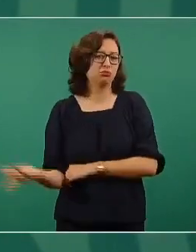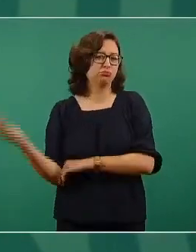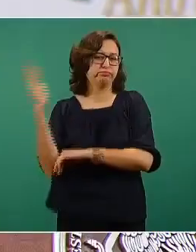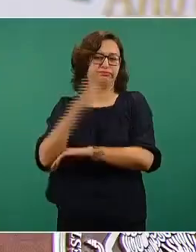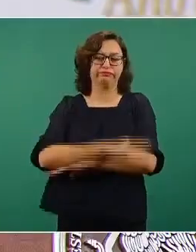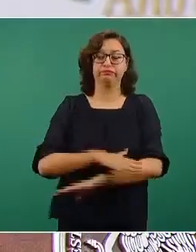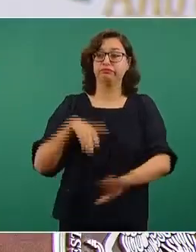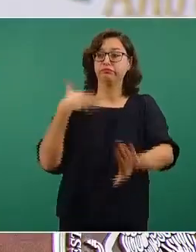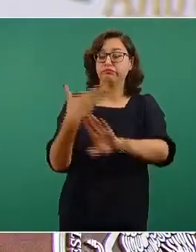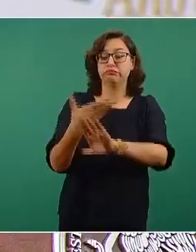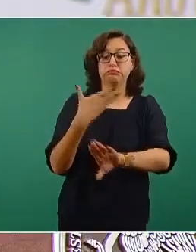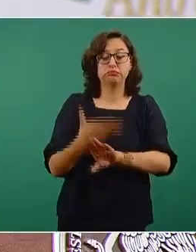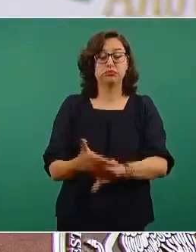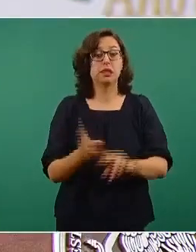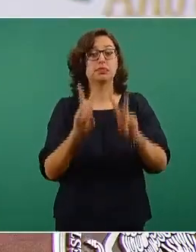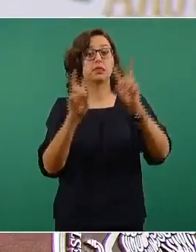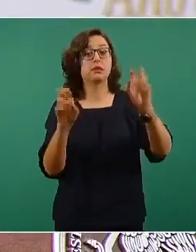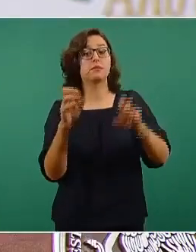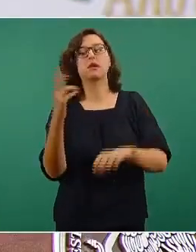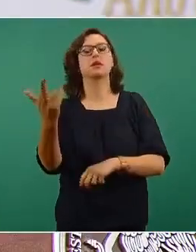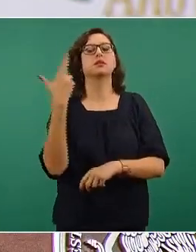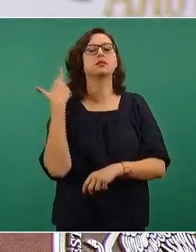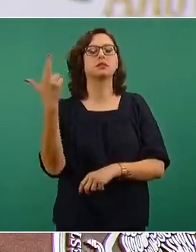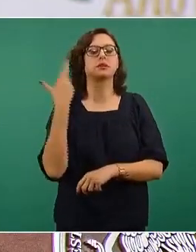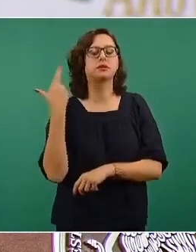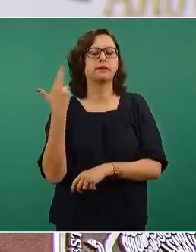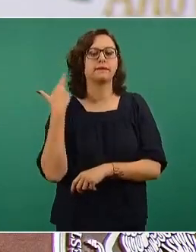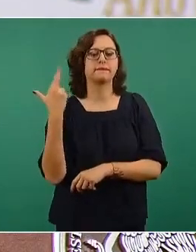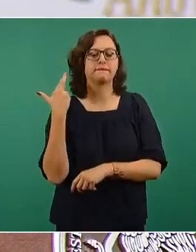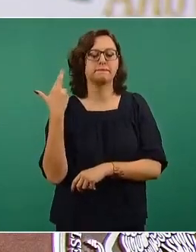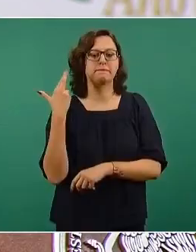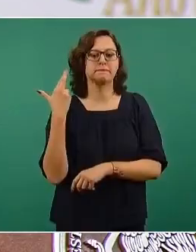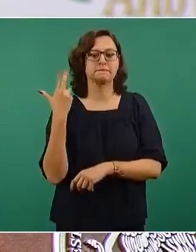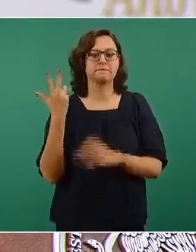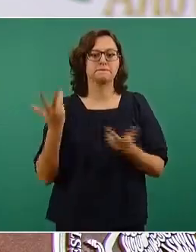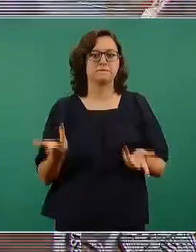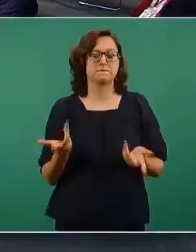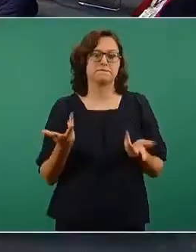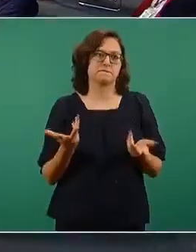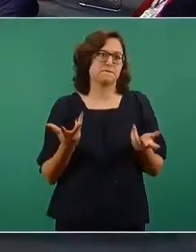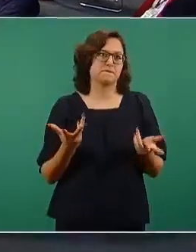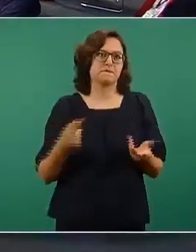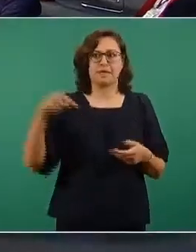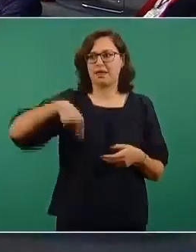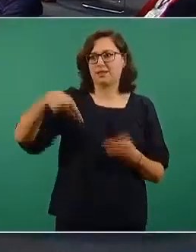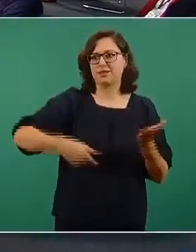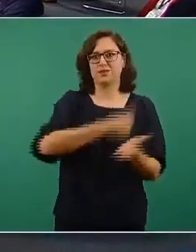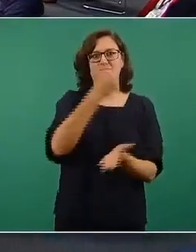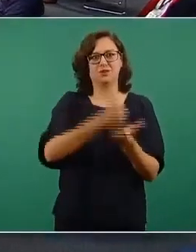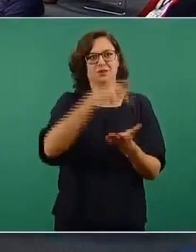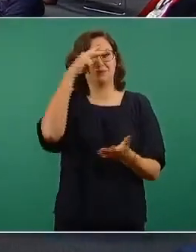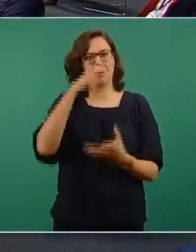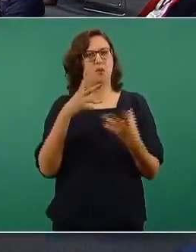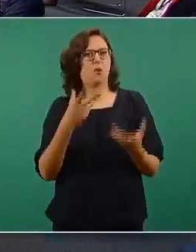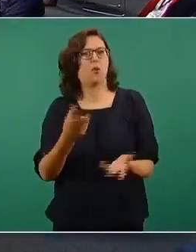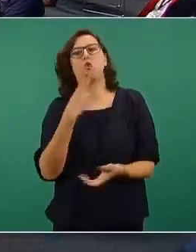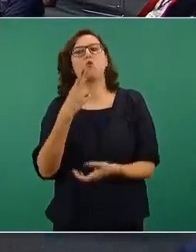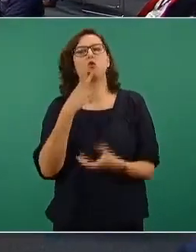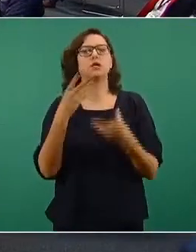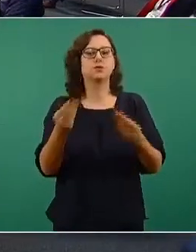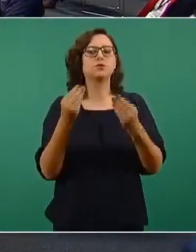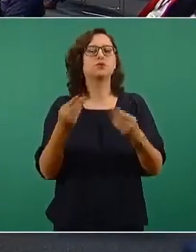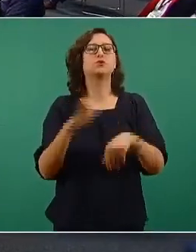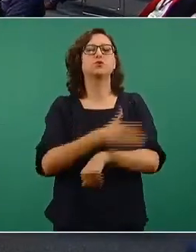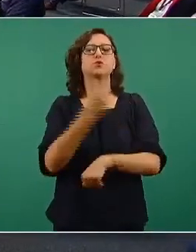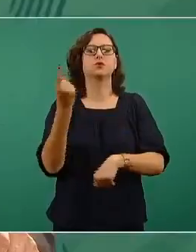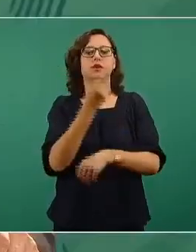Estoy hablando de la radio, que se escucha mucho porque se usa mucho el automóvil.